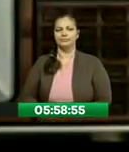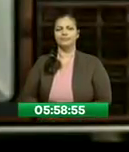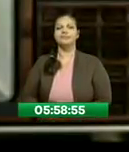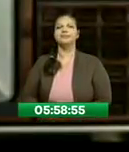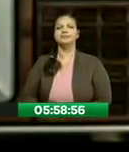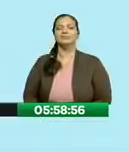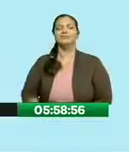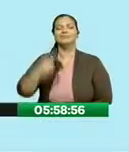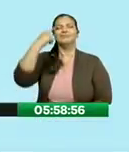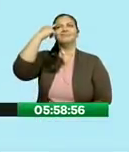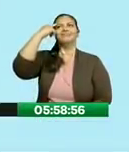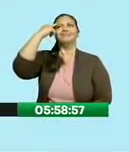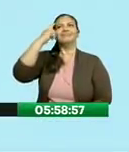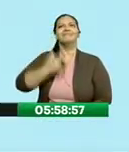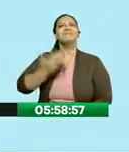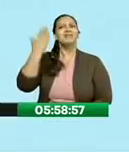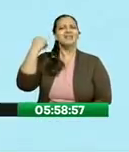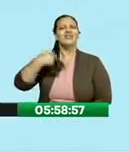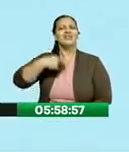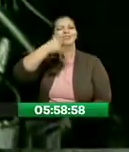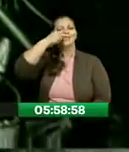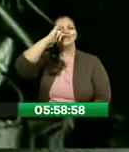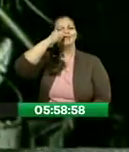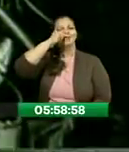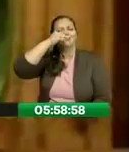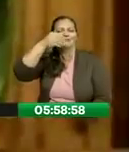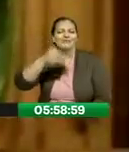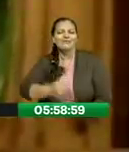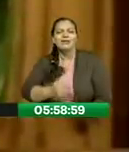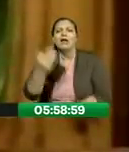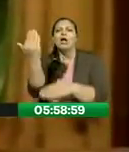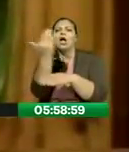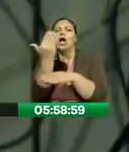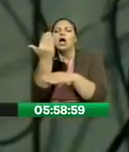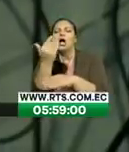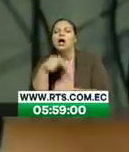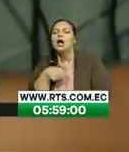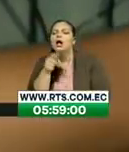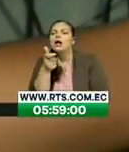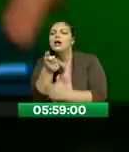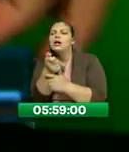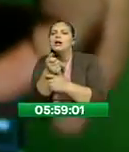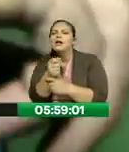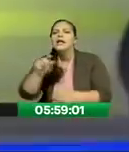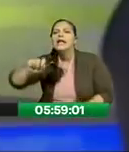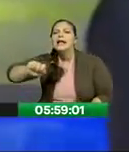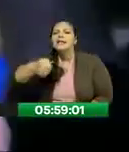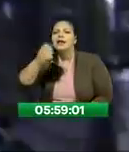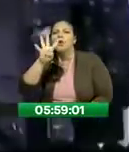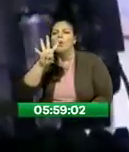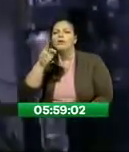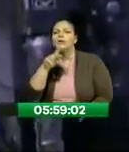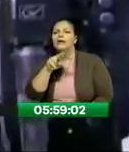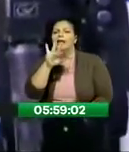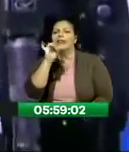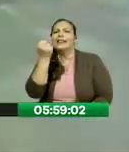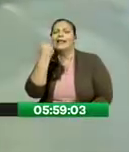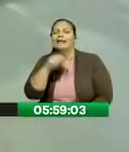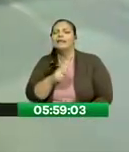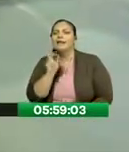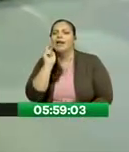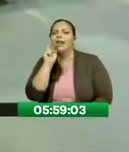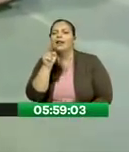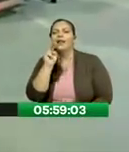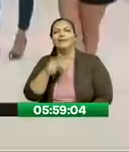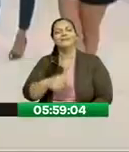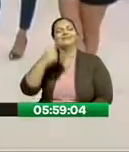que yo me siento privilegiado de poder estar en uno de los canales icónicos dentro de la televisión ecuatoriana. Acá estamos